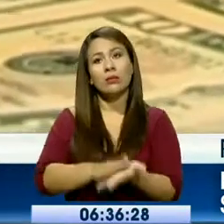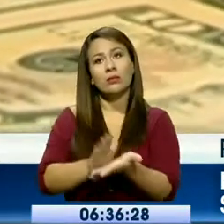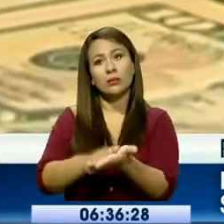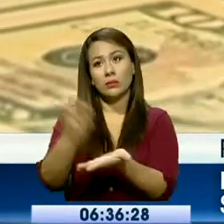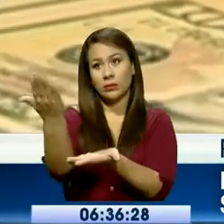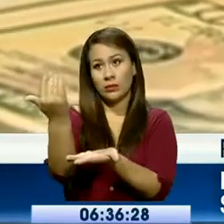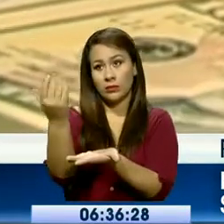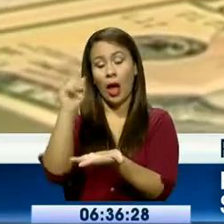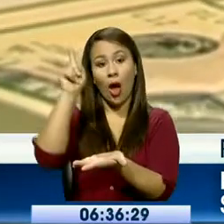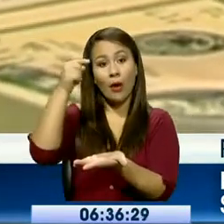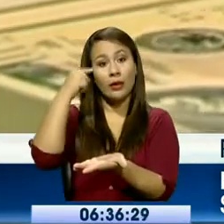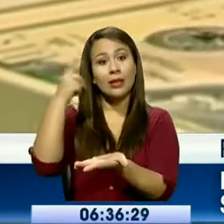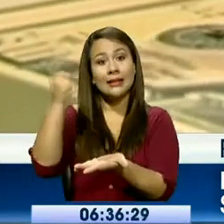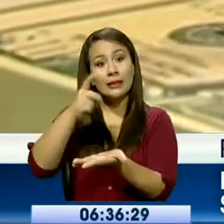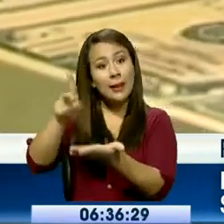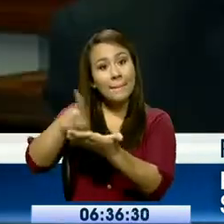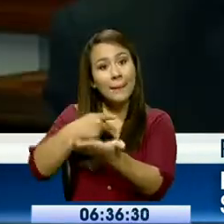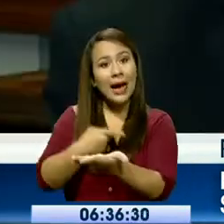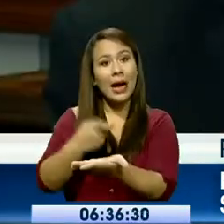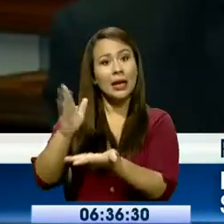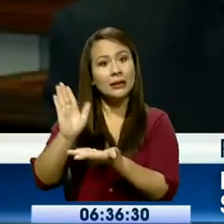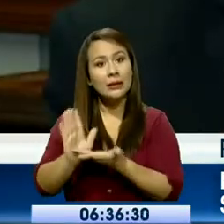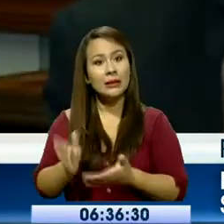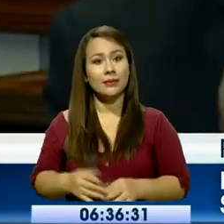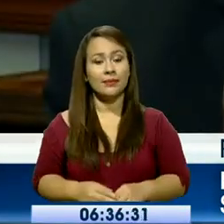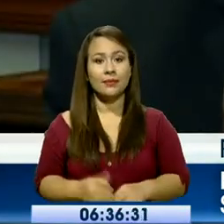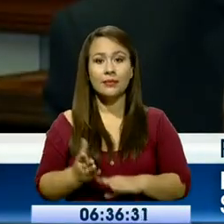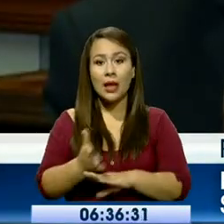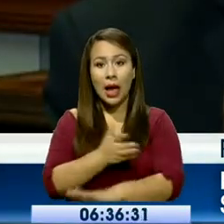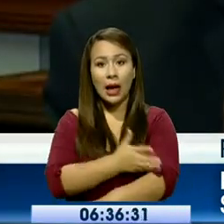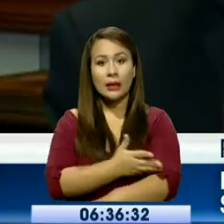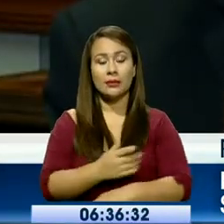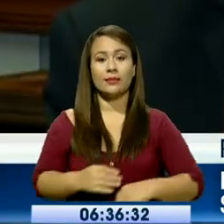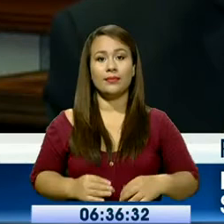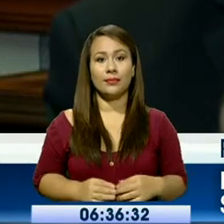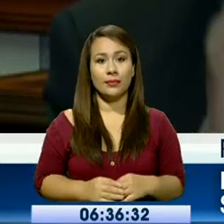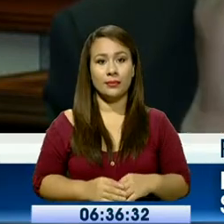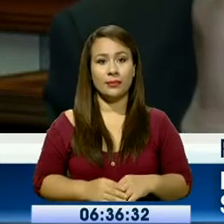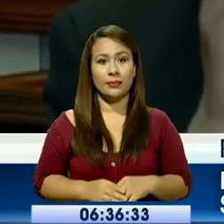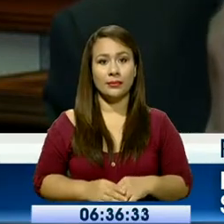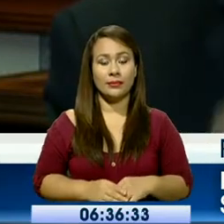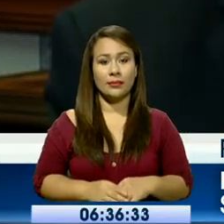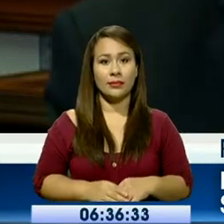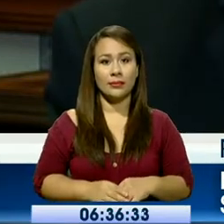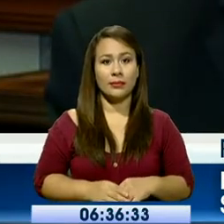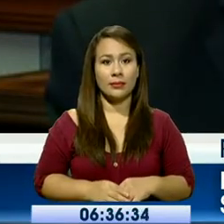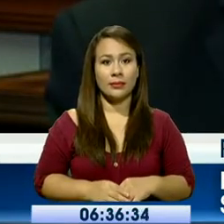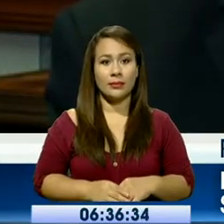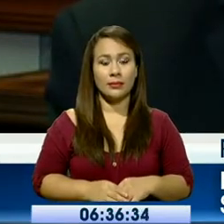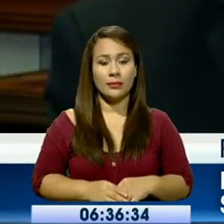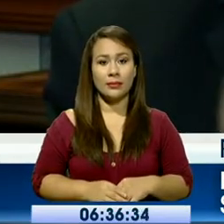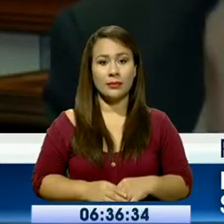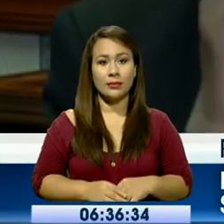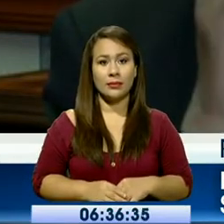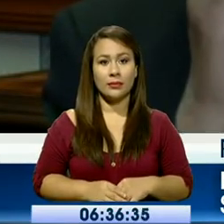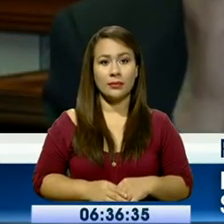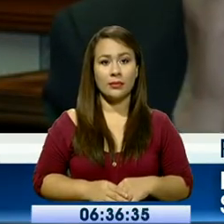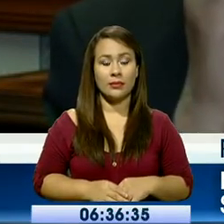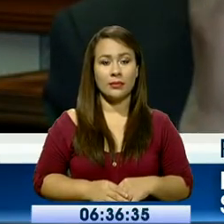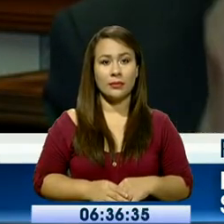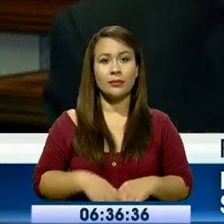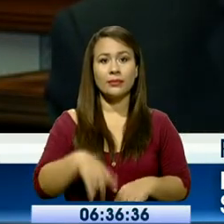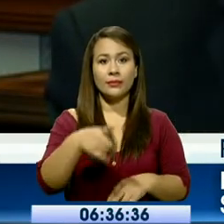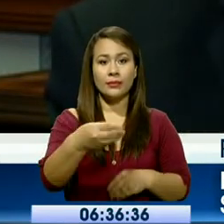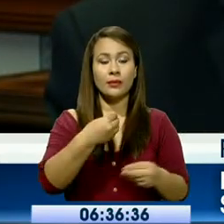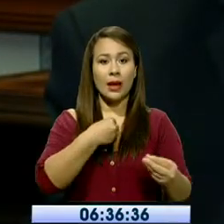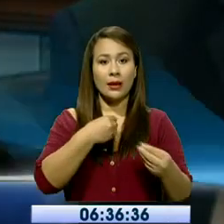un paso significativo en este camino pero este no es un anuncio es un mandato los mandatos y que